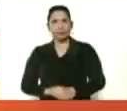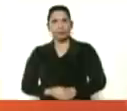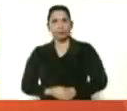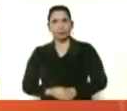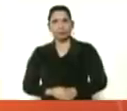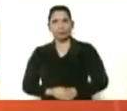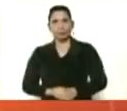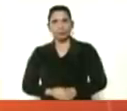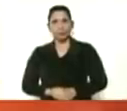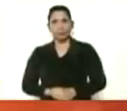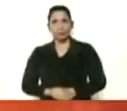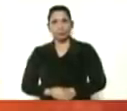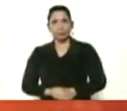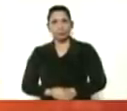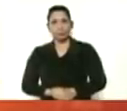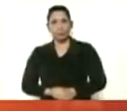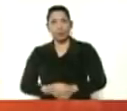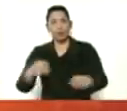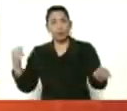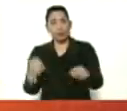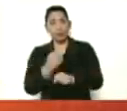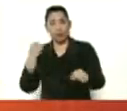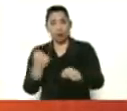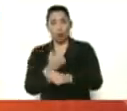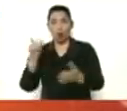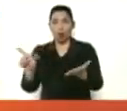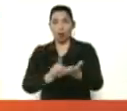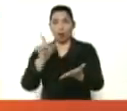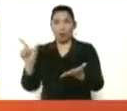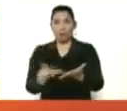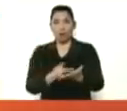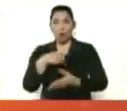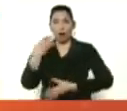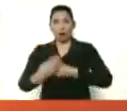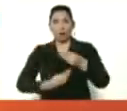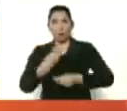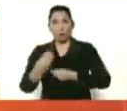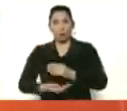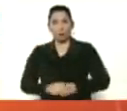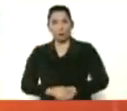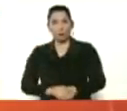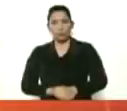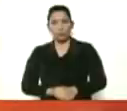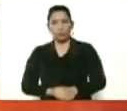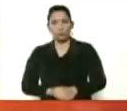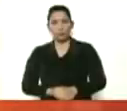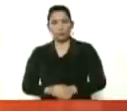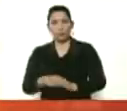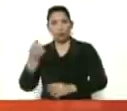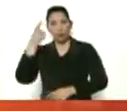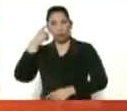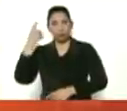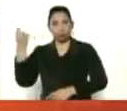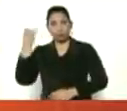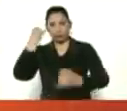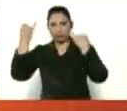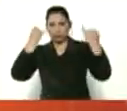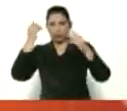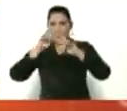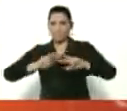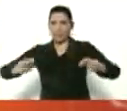regalo de un trabajo, un libro, hecho por el intelectual,